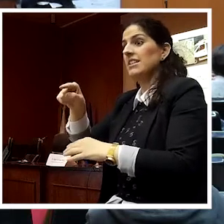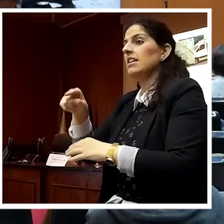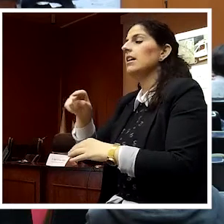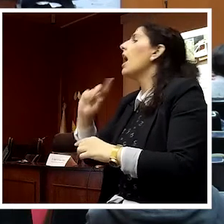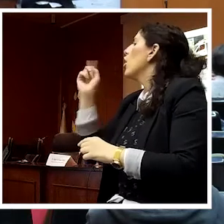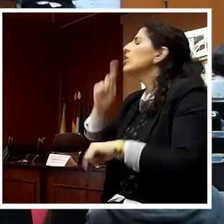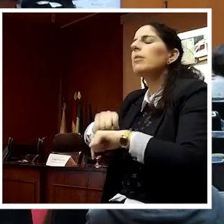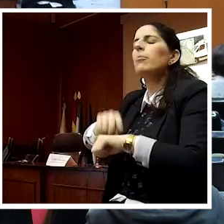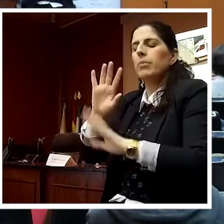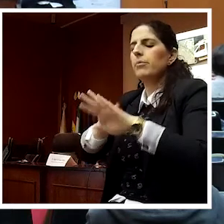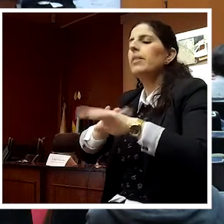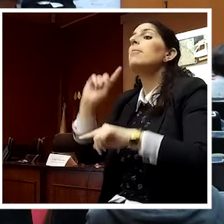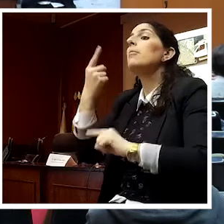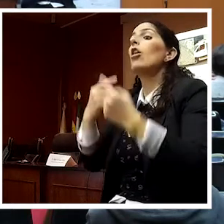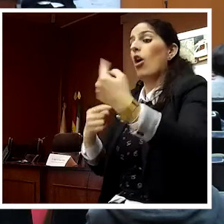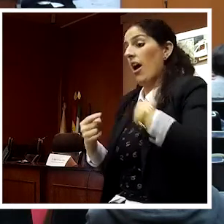recurso.